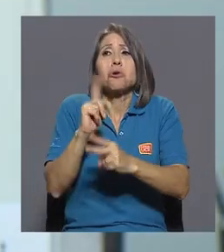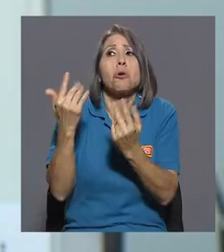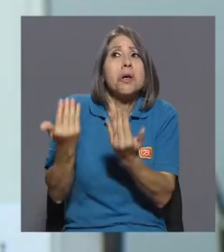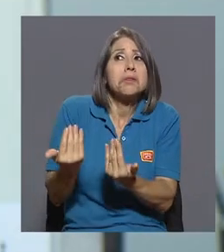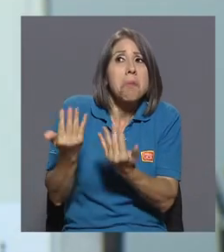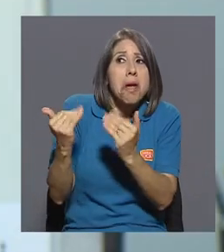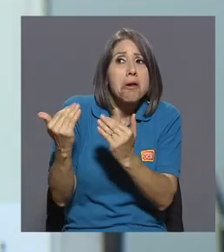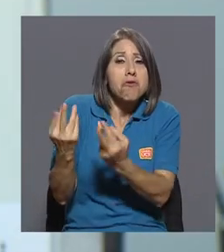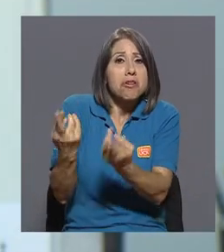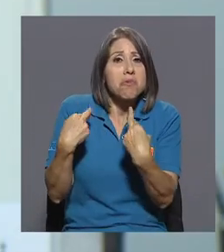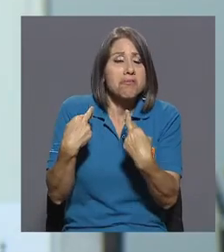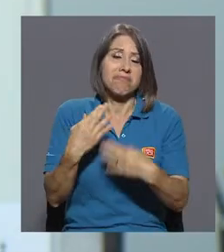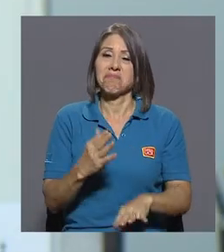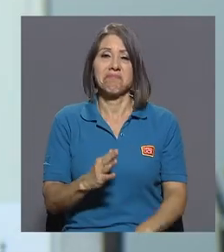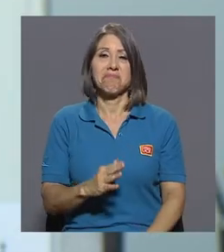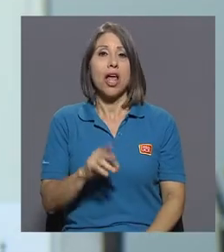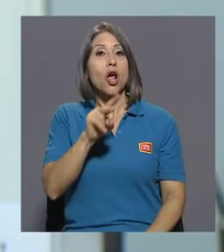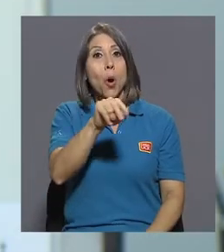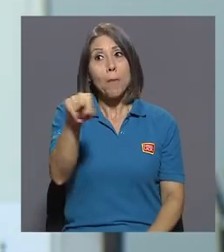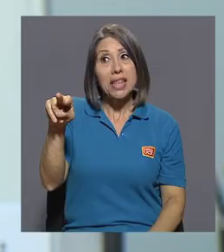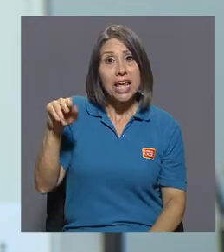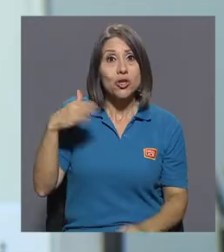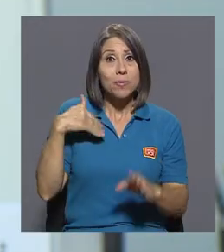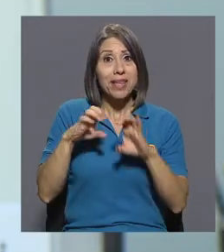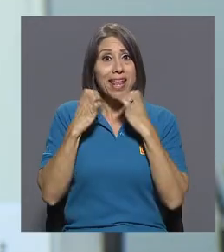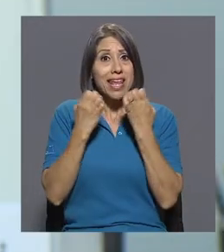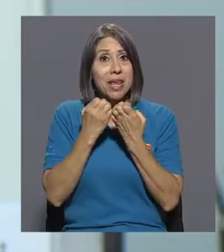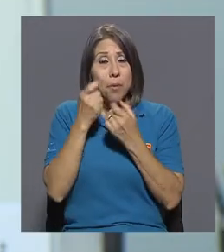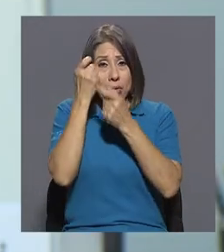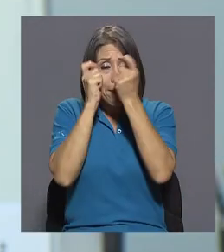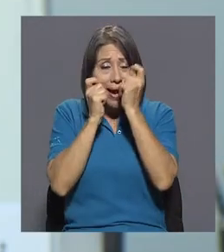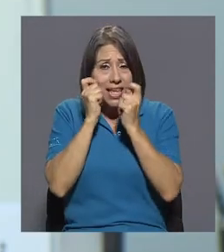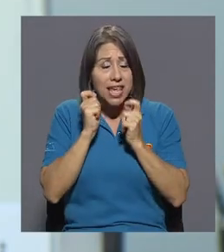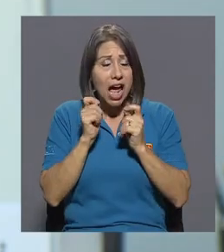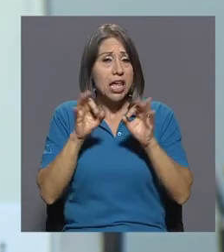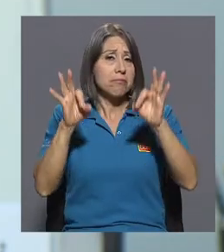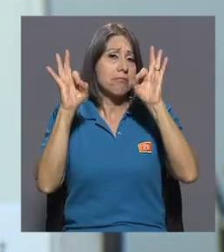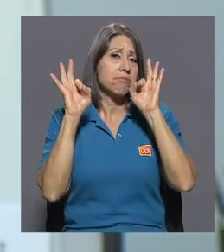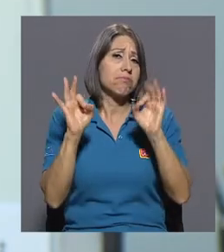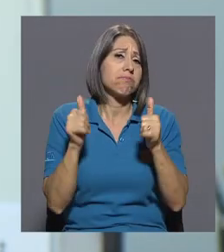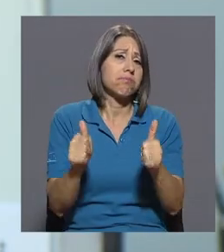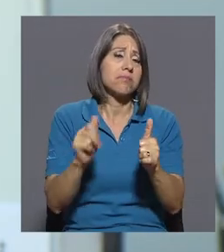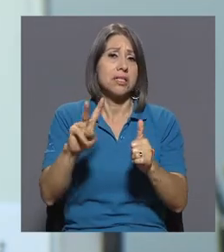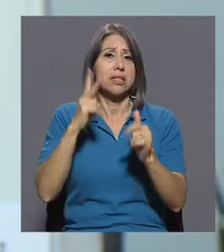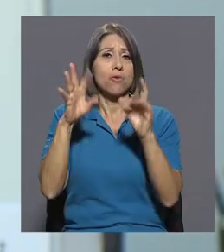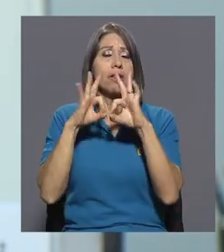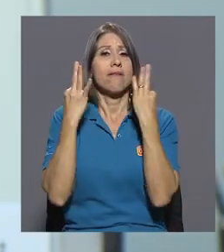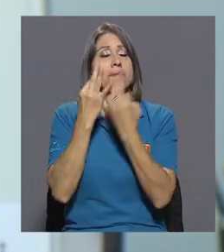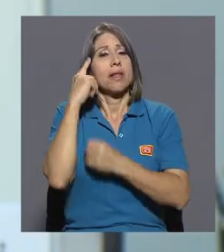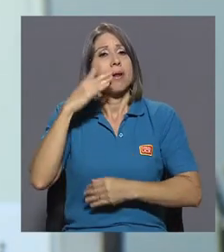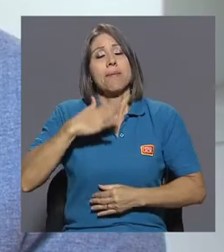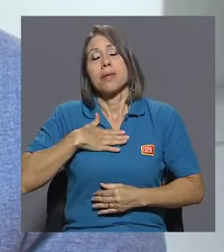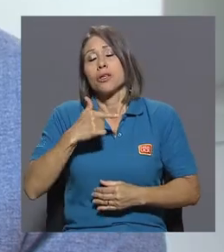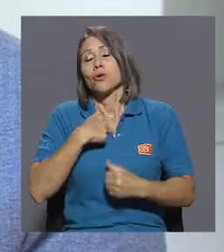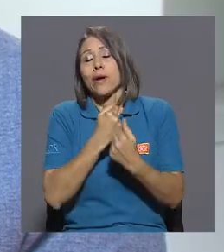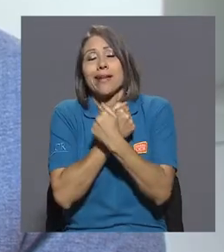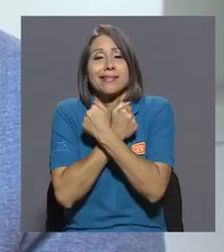con mi equipo de maquillaje me llevo súper bien. O sea, es una segunda familia para mí. Yo las amo y las adoro a